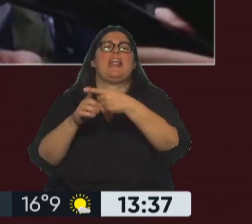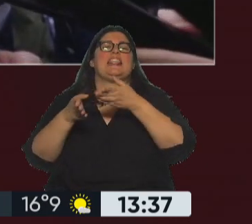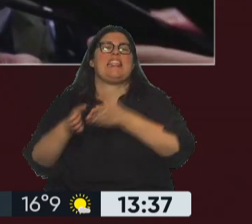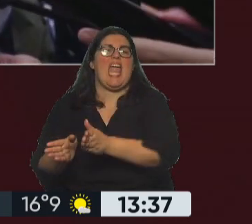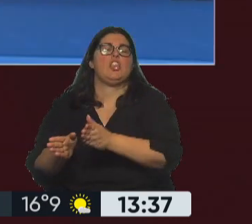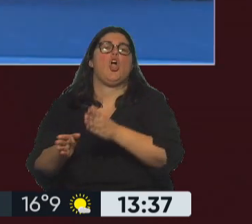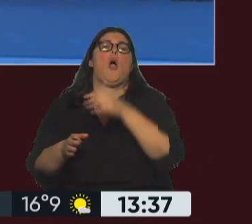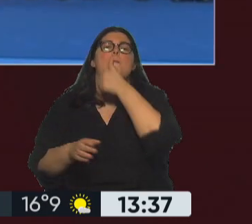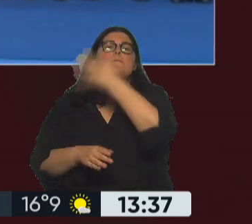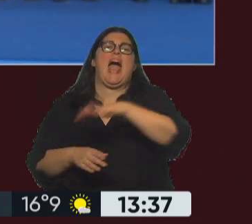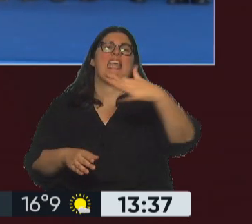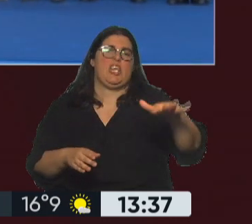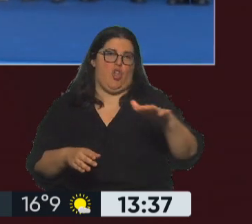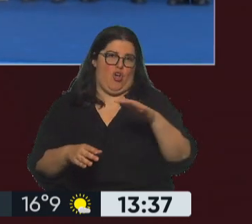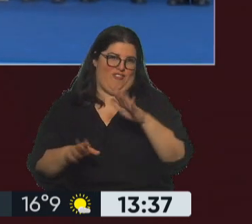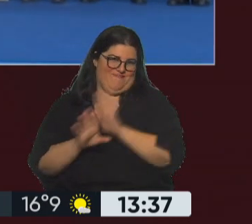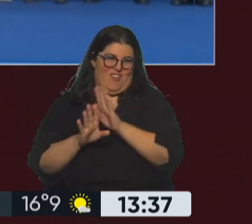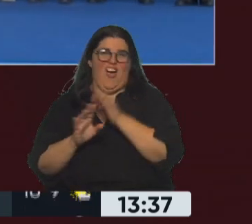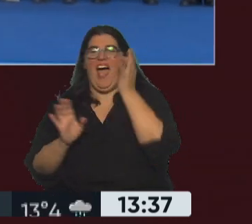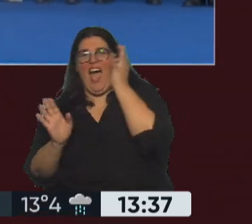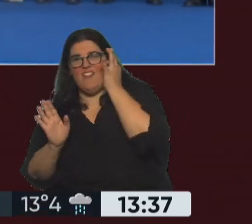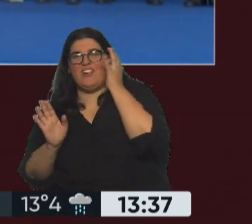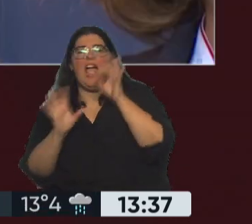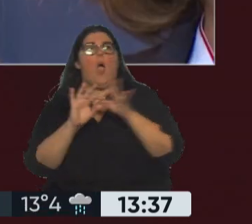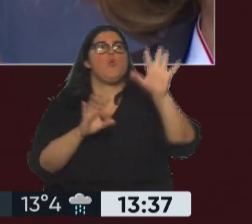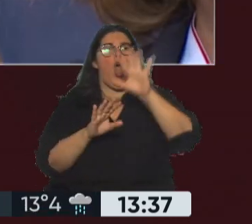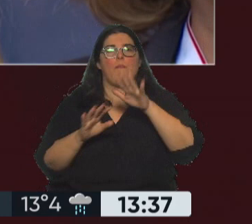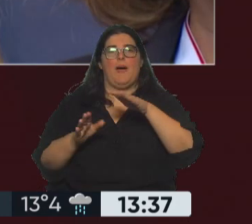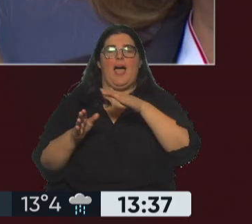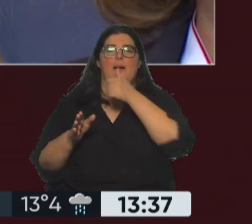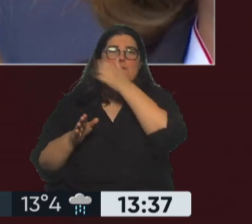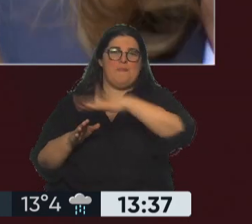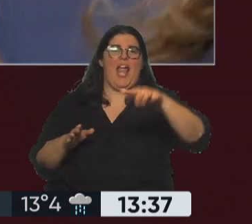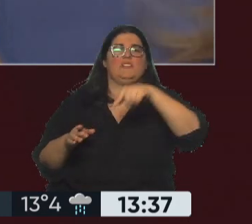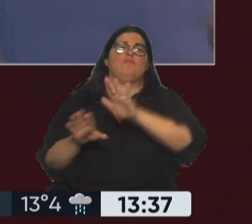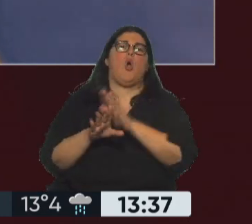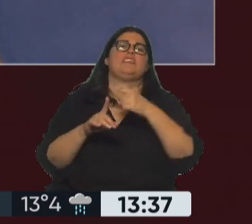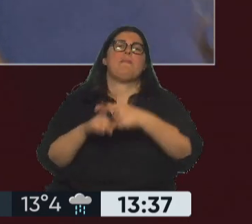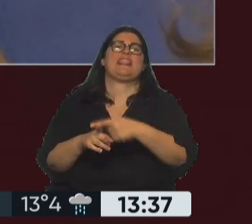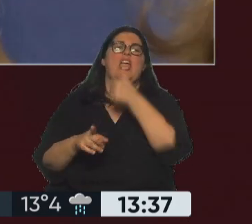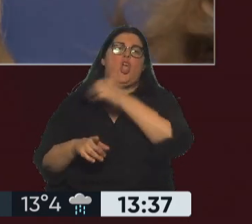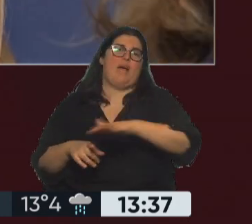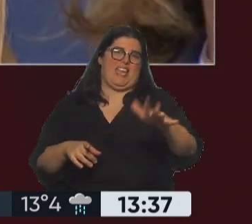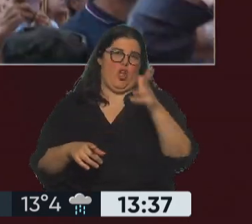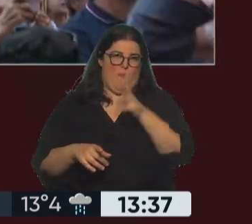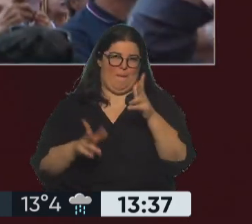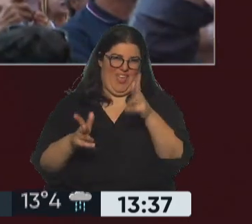a Europa con África. Y sin embargo vemos cómo desde las extremas derechas europeas hay una suerte de